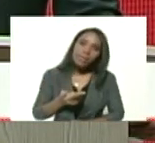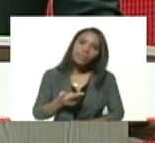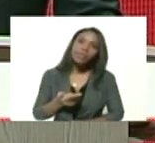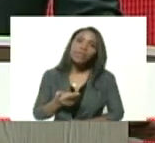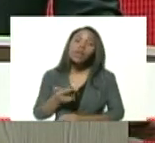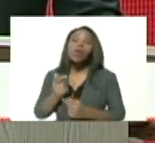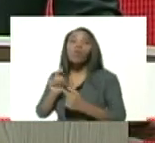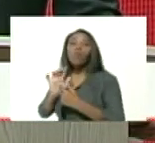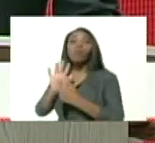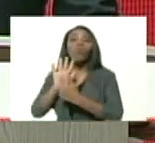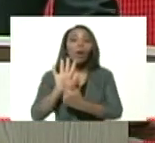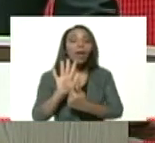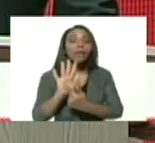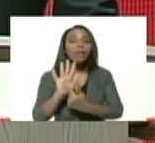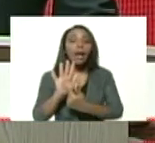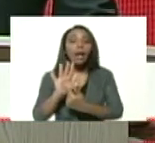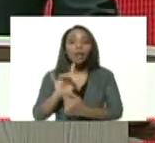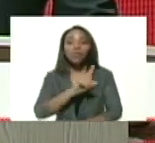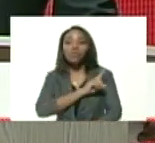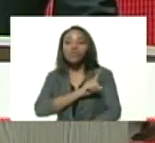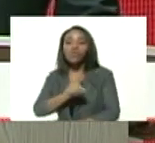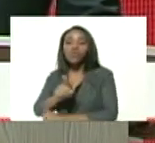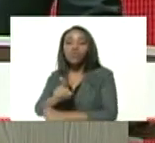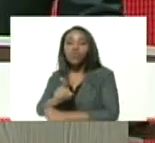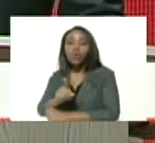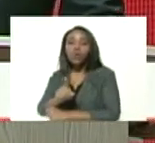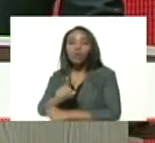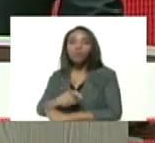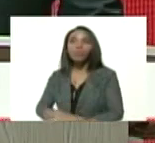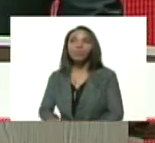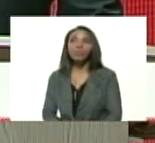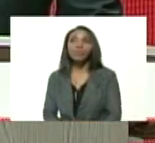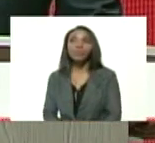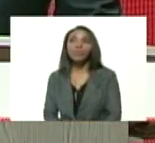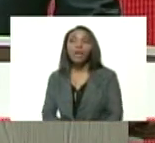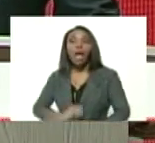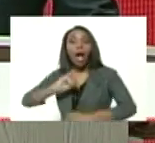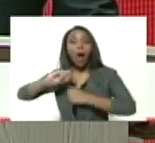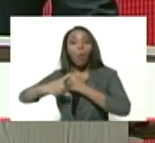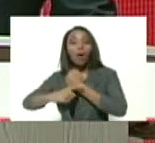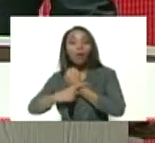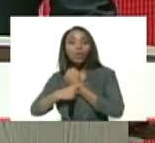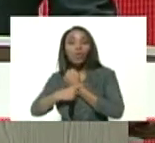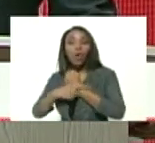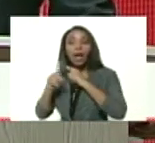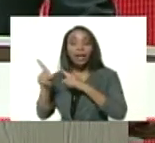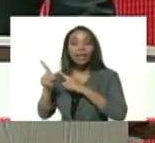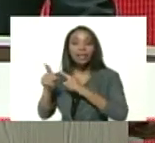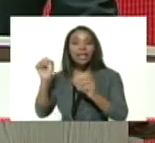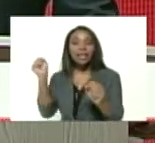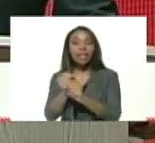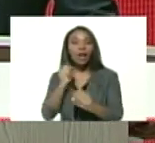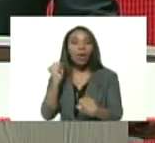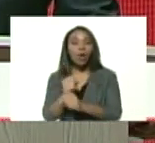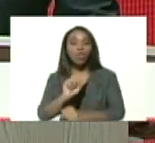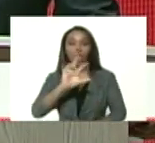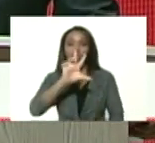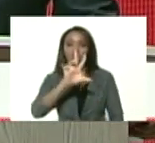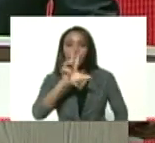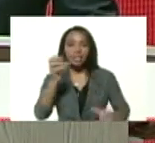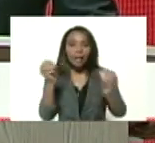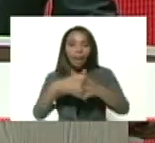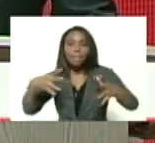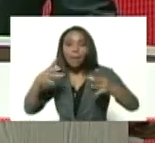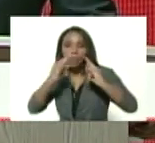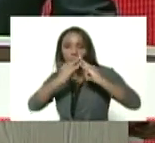indica y señala como indiciado a Juan Guaidó en esta operación de los tres campamentos